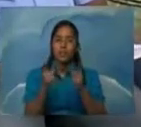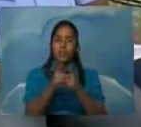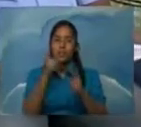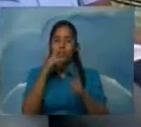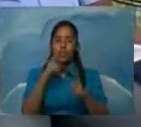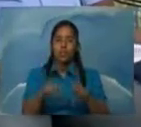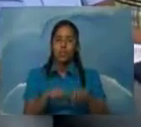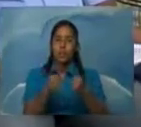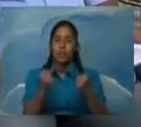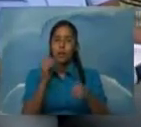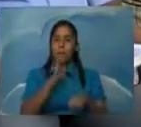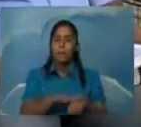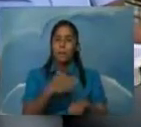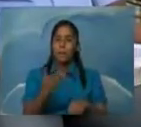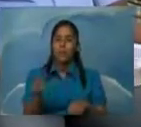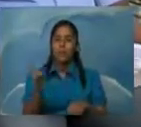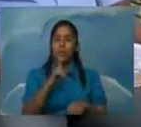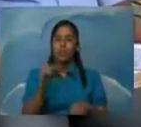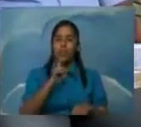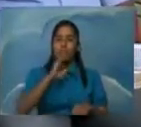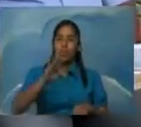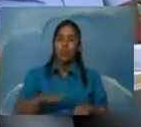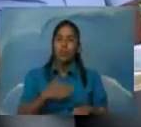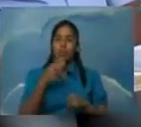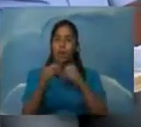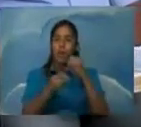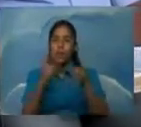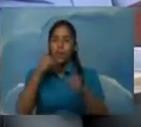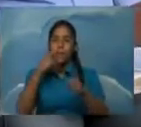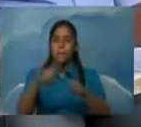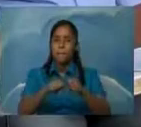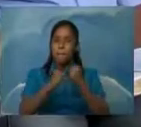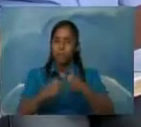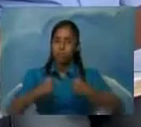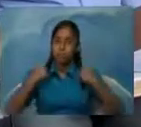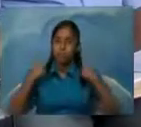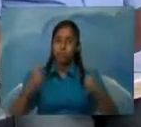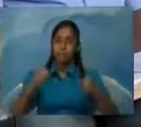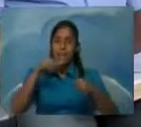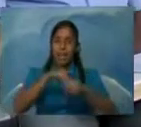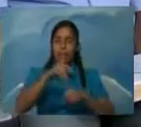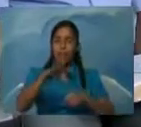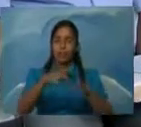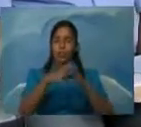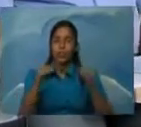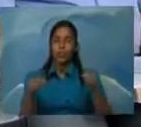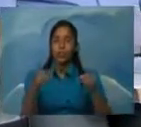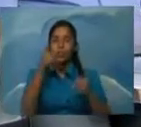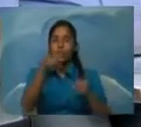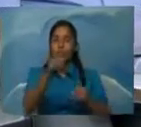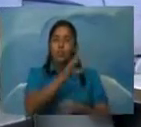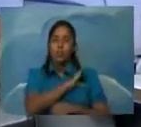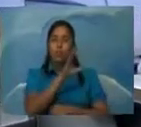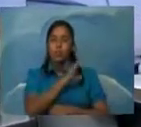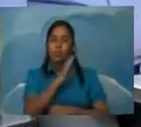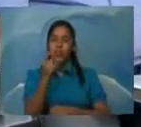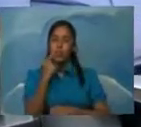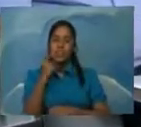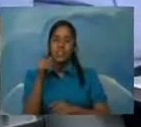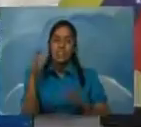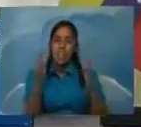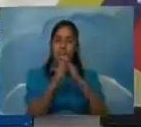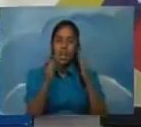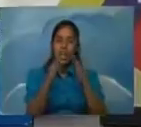pan, porque no puede haber pan leudado en toda su propiedad, ni en la